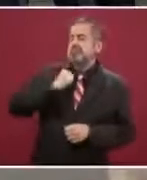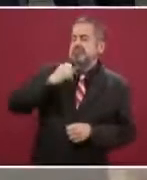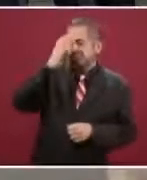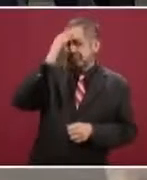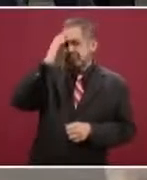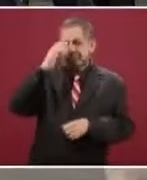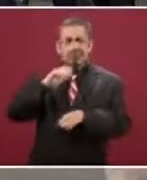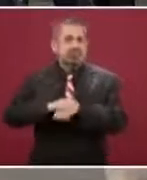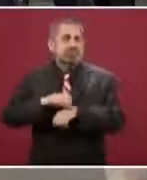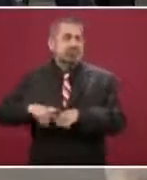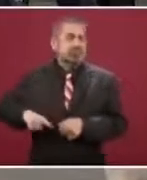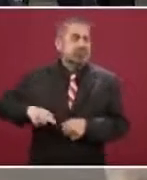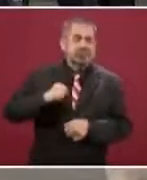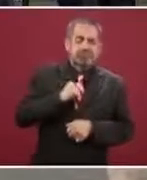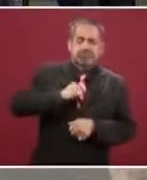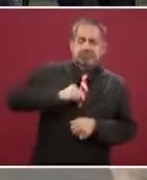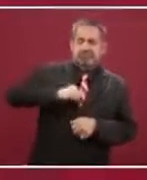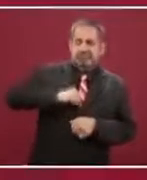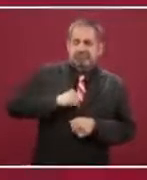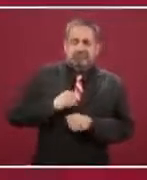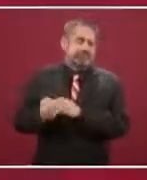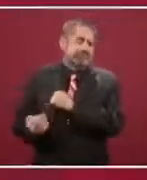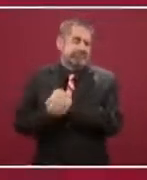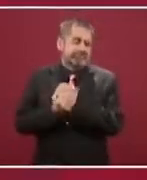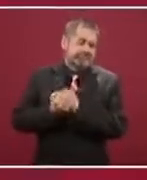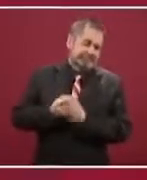conocidos en el gobierno, tengo palancas.